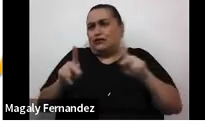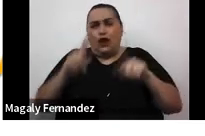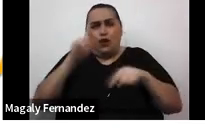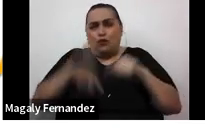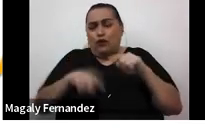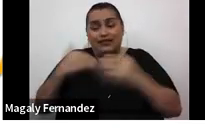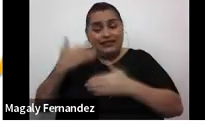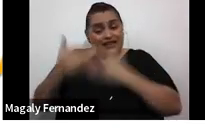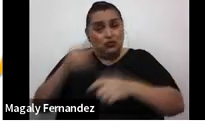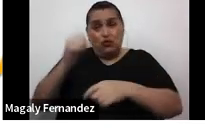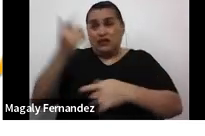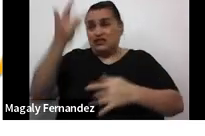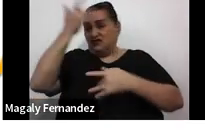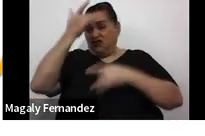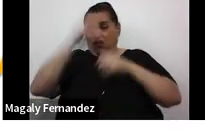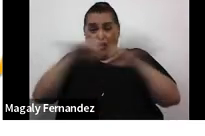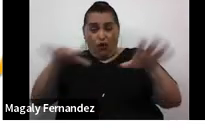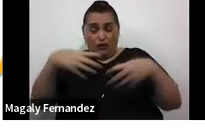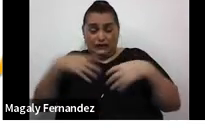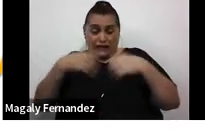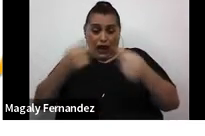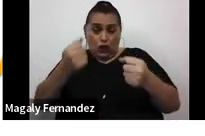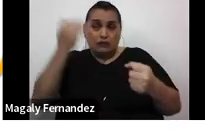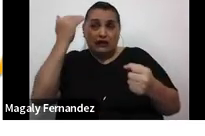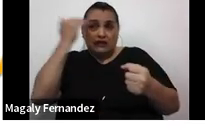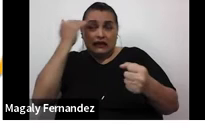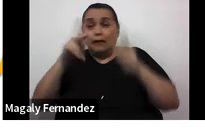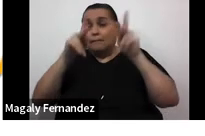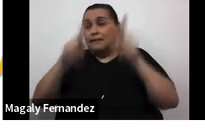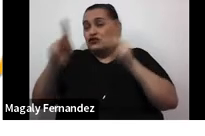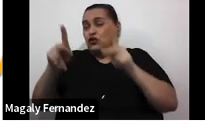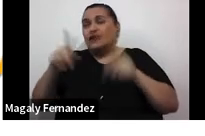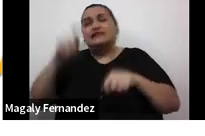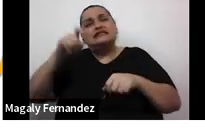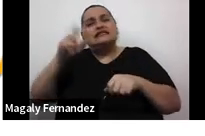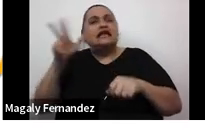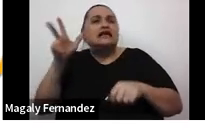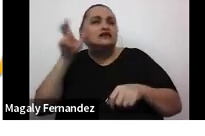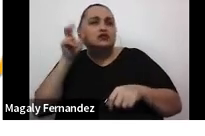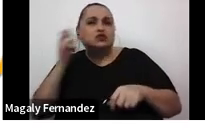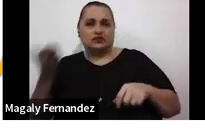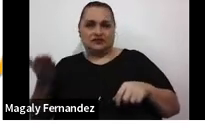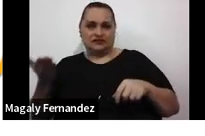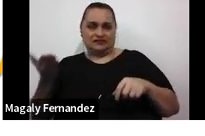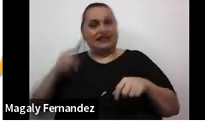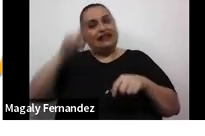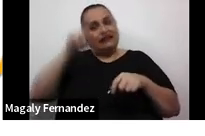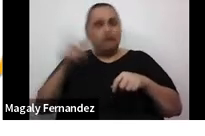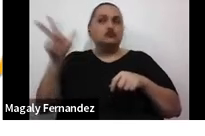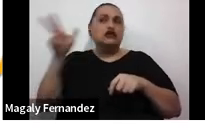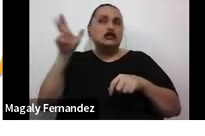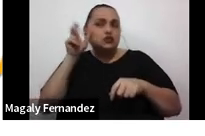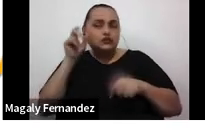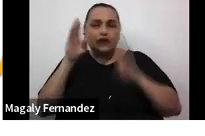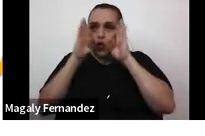covid con esto de la Salud Mental nos encontramos tanta gente necesitando ser escuchada que que debemos de escucharnos con